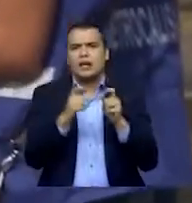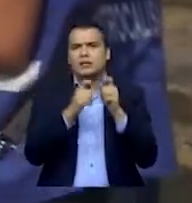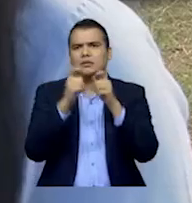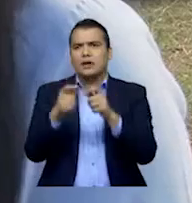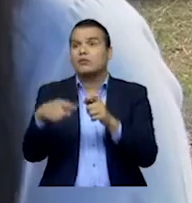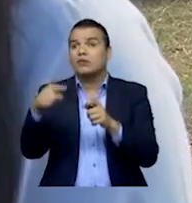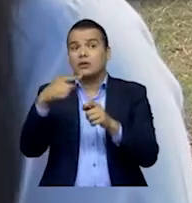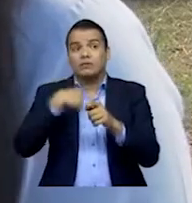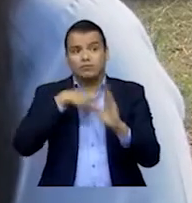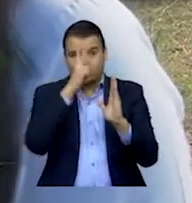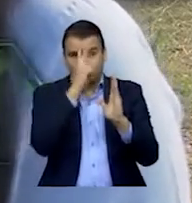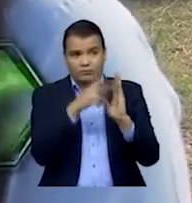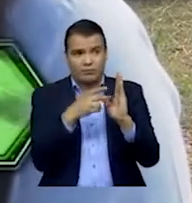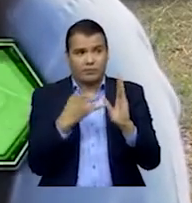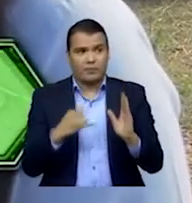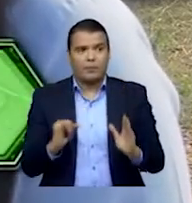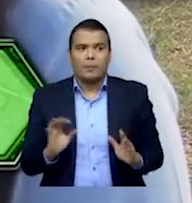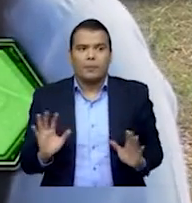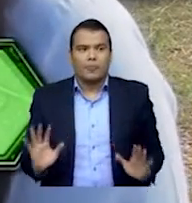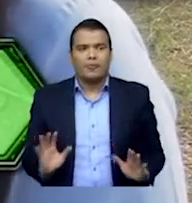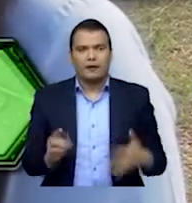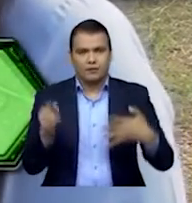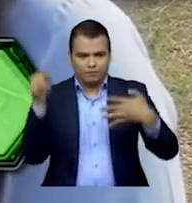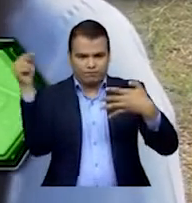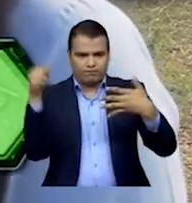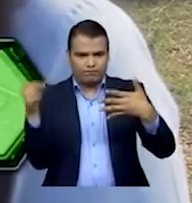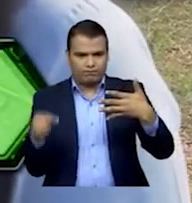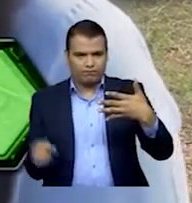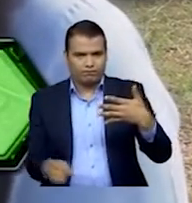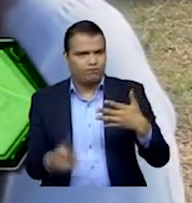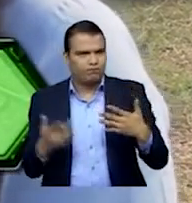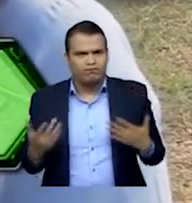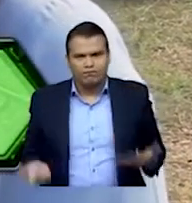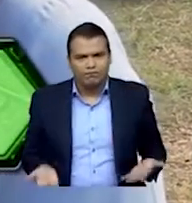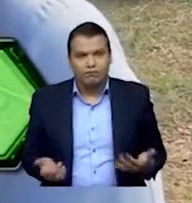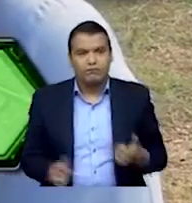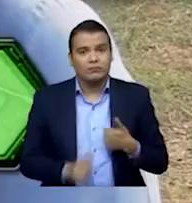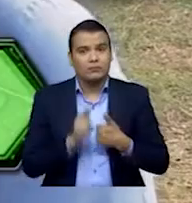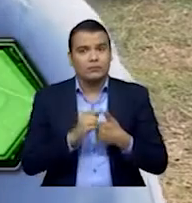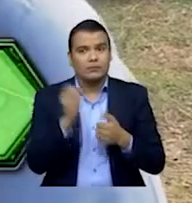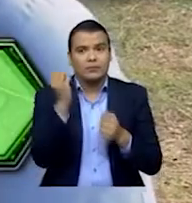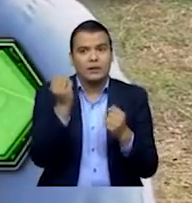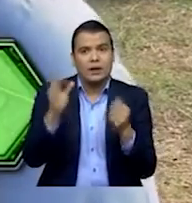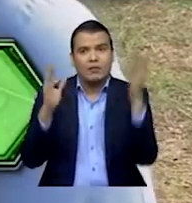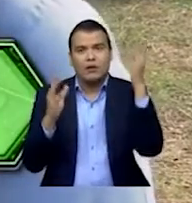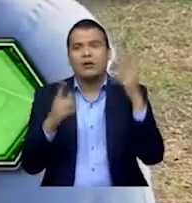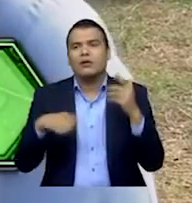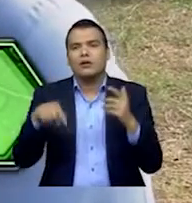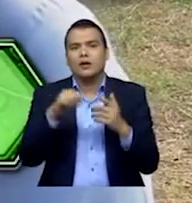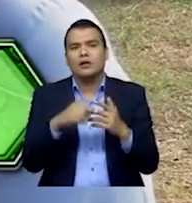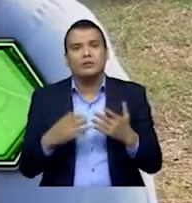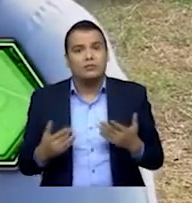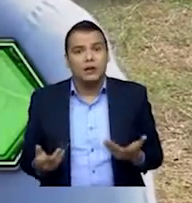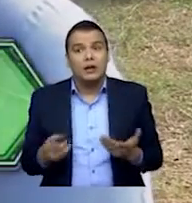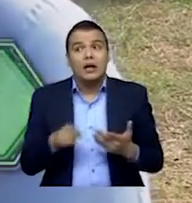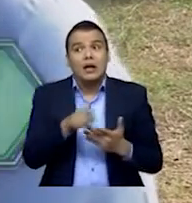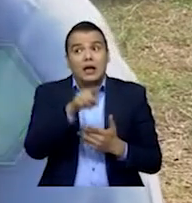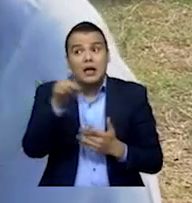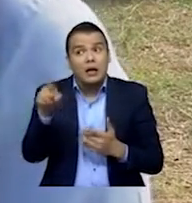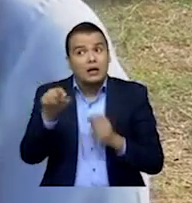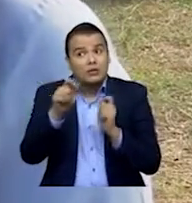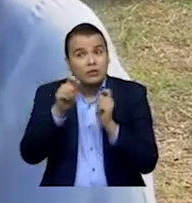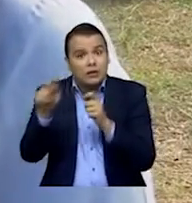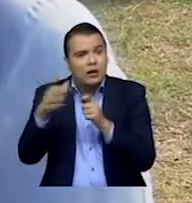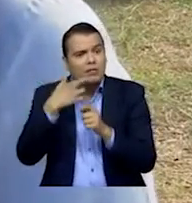tengamos que pedir en varias partes para una de ellas es corroborar que la intervención sobre los árboles se realice sobre los que fueron autorizados